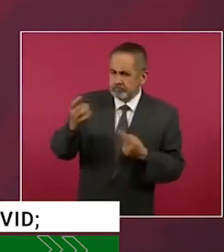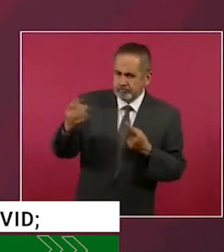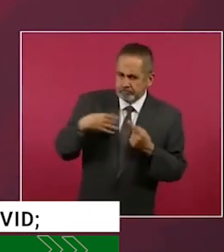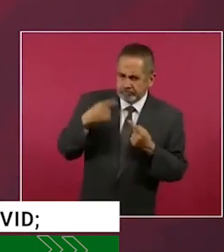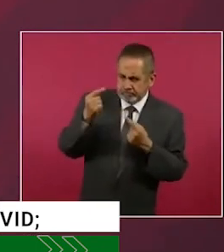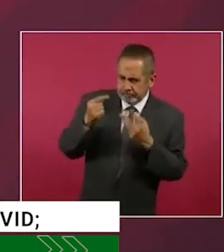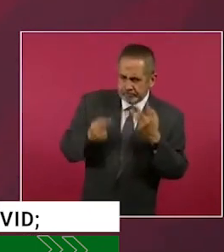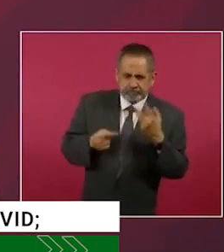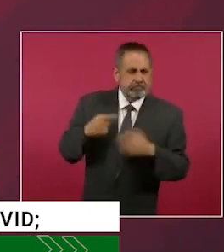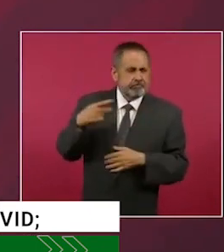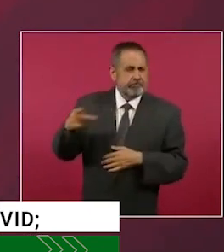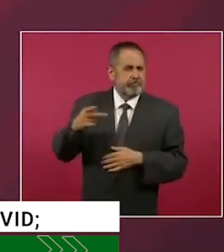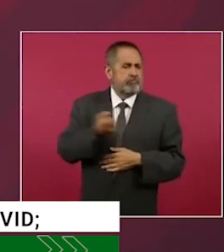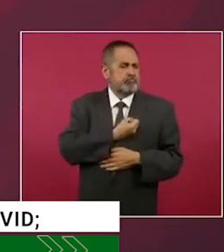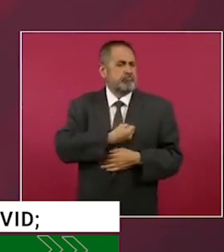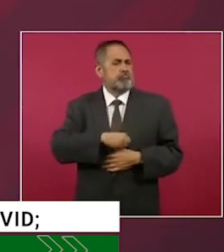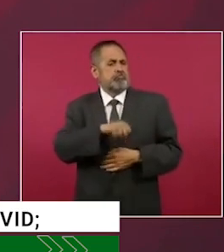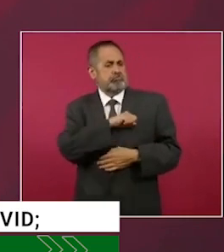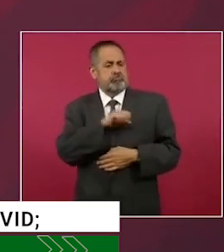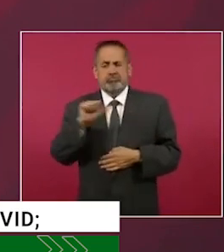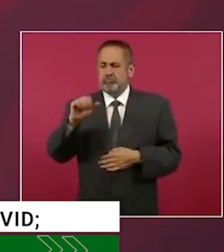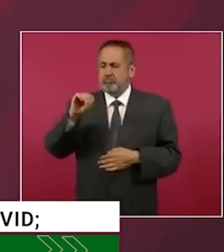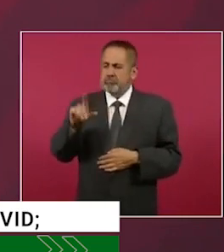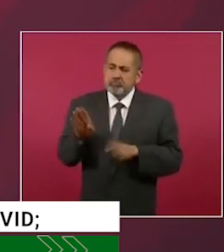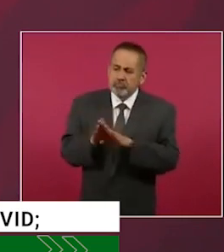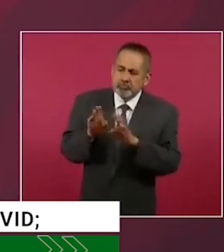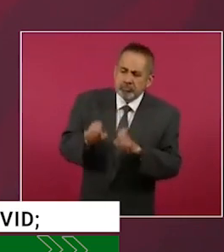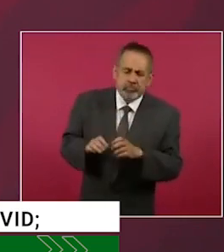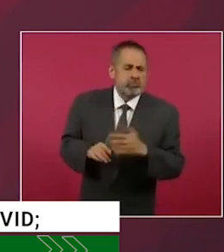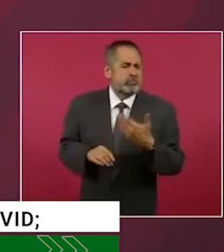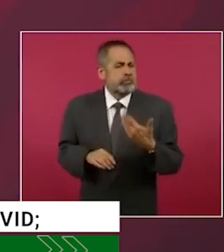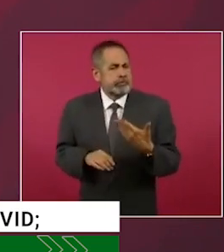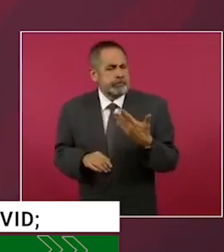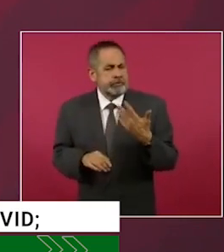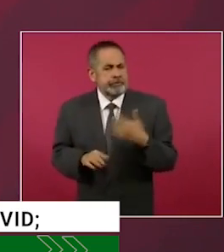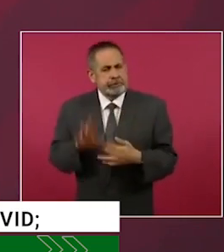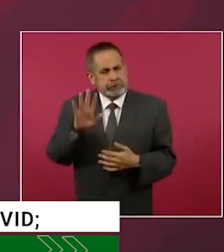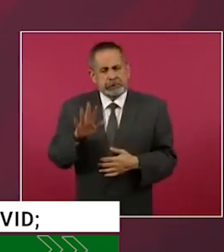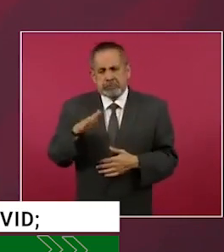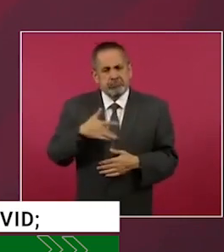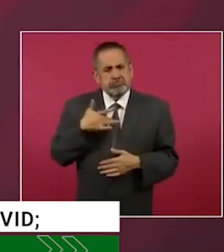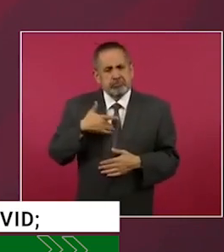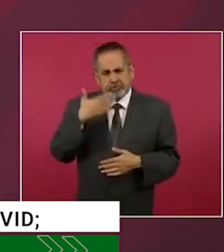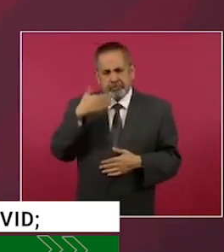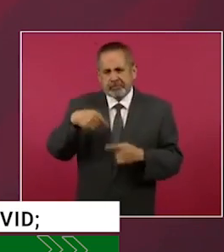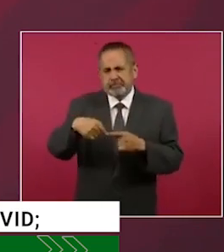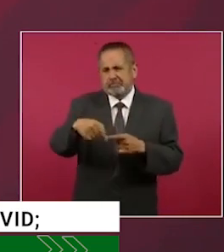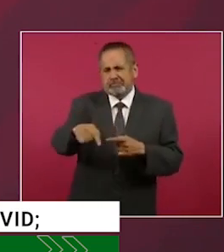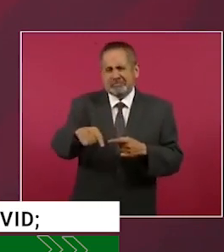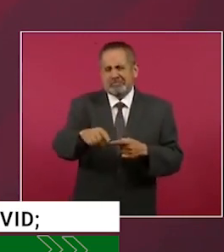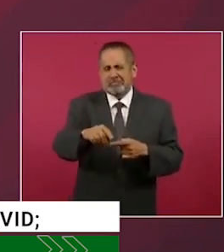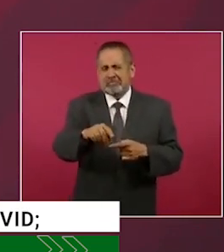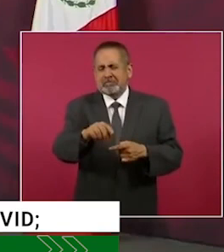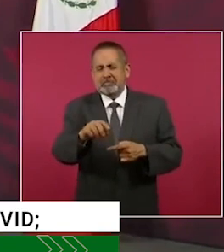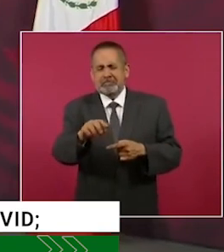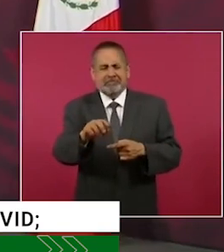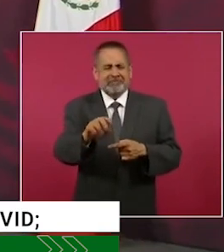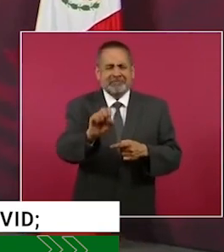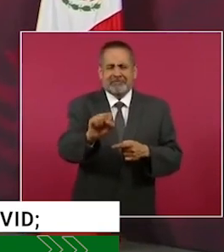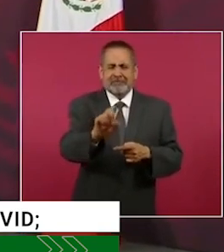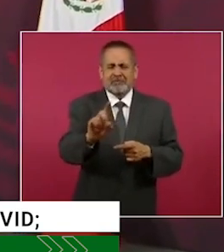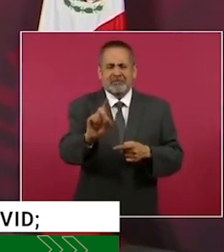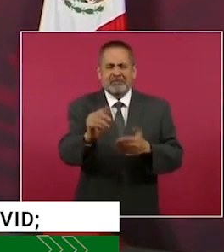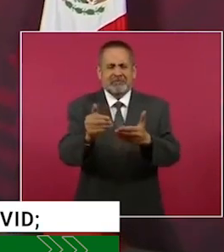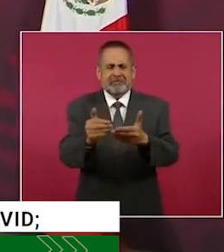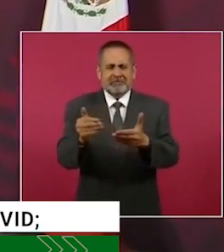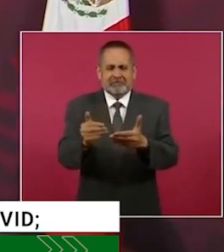último reporte sobre el estado de salud del presidente. Pues todo parece indicar que antes del fin de semana ya estará